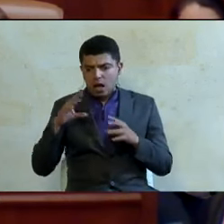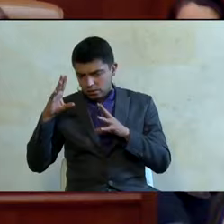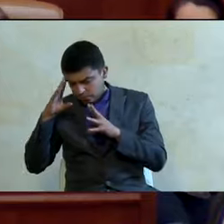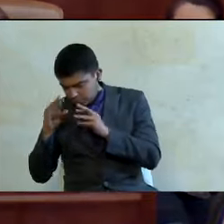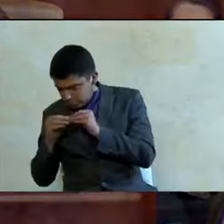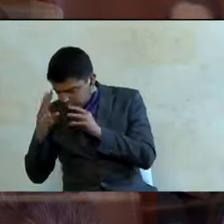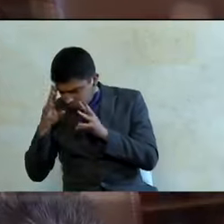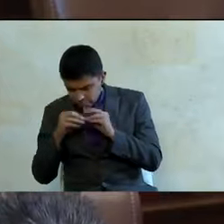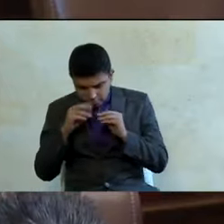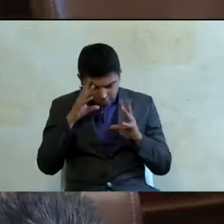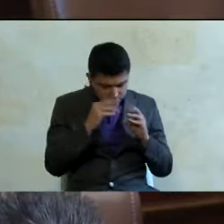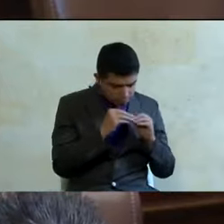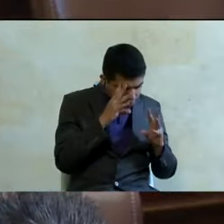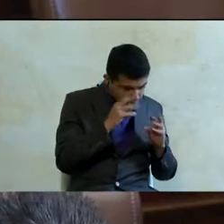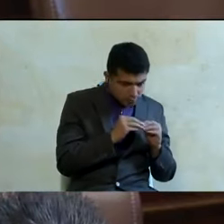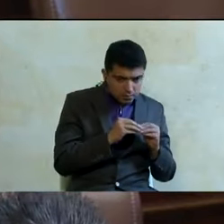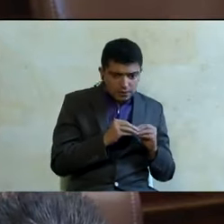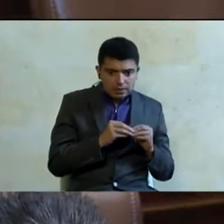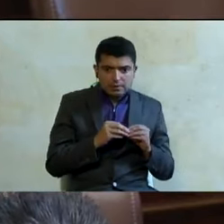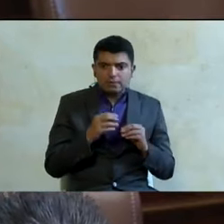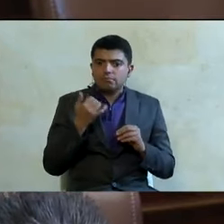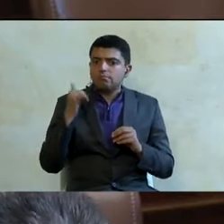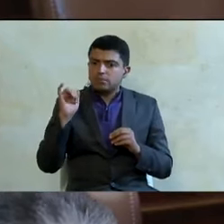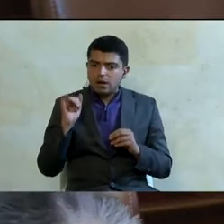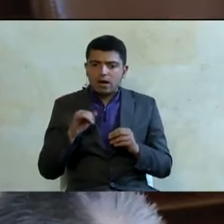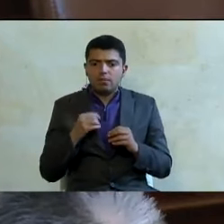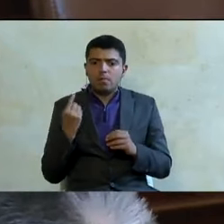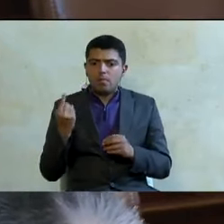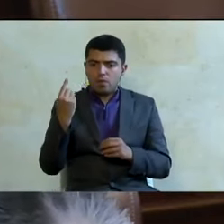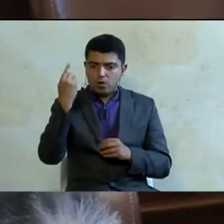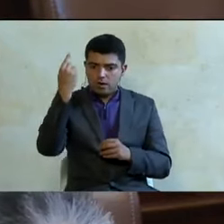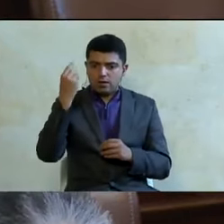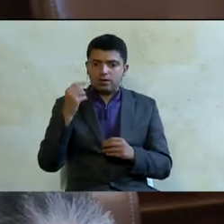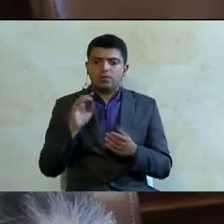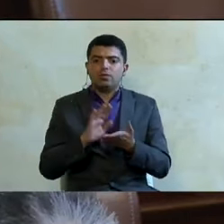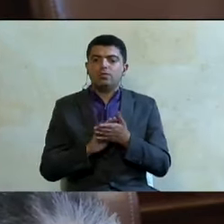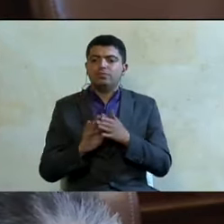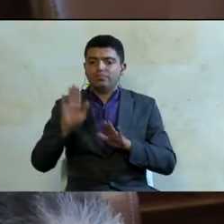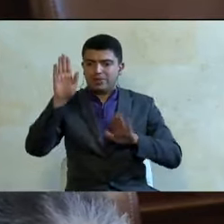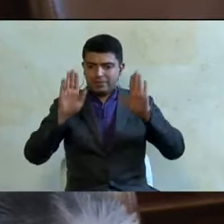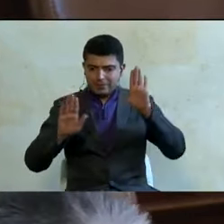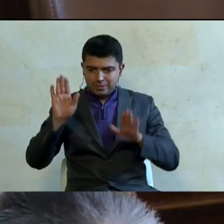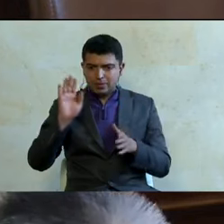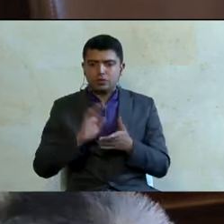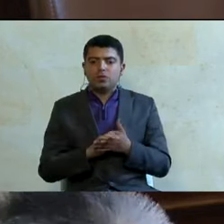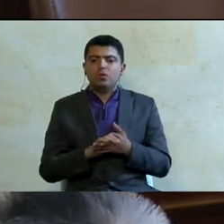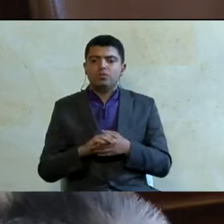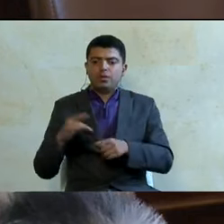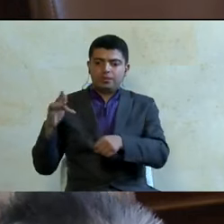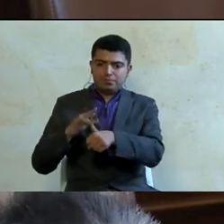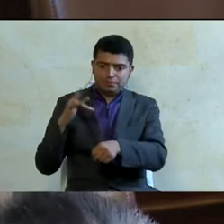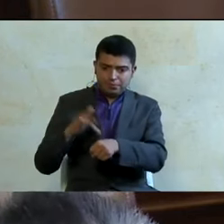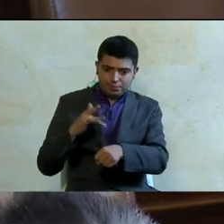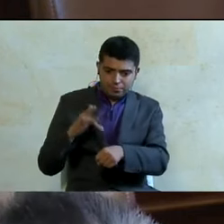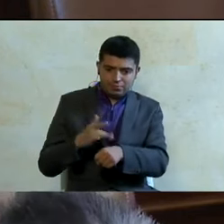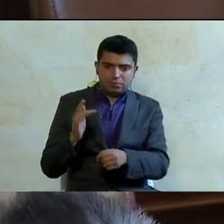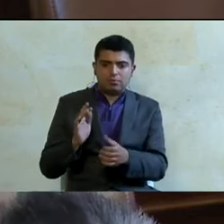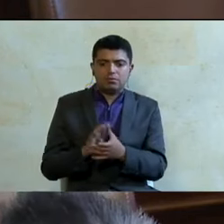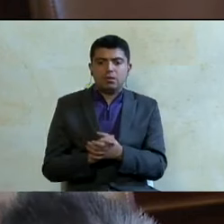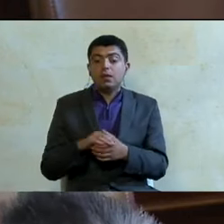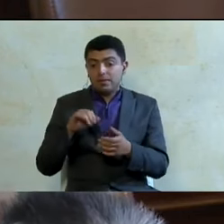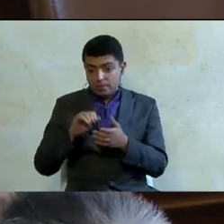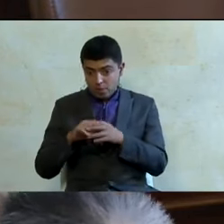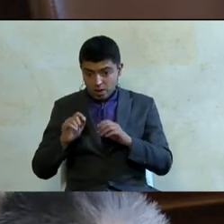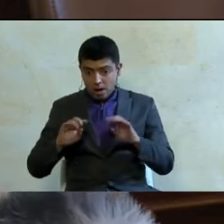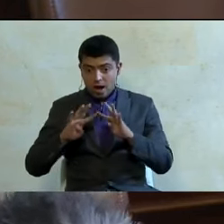concesiones de toda clase de tipo político pasión de incentivos que este